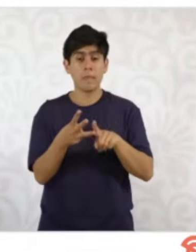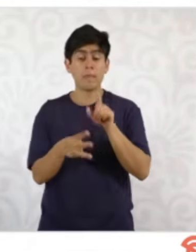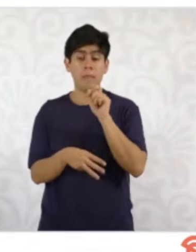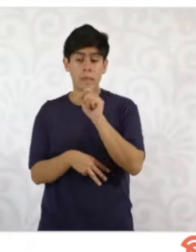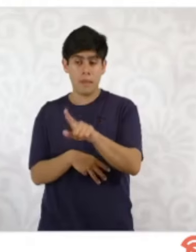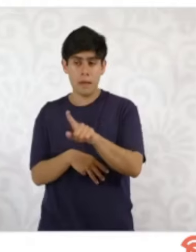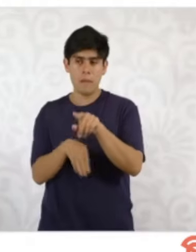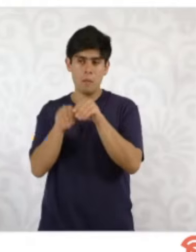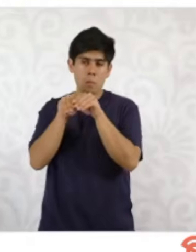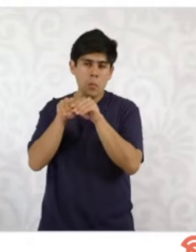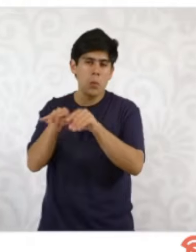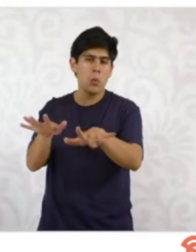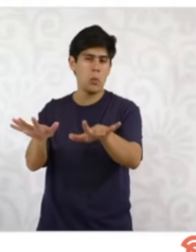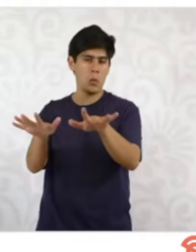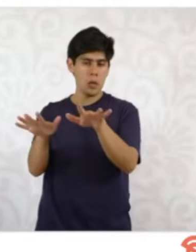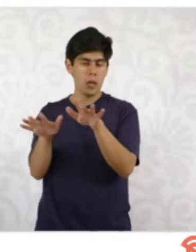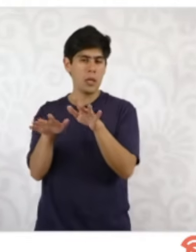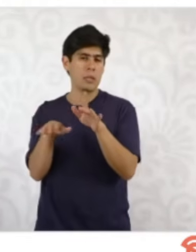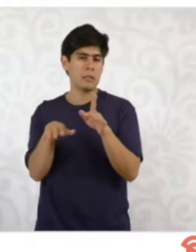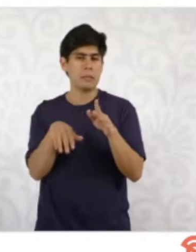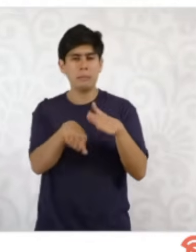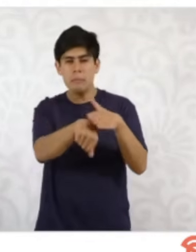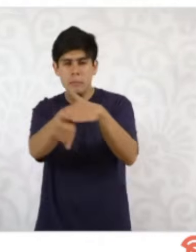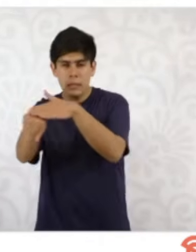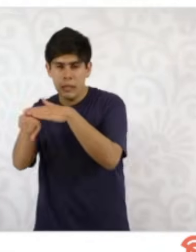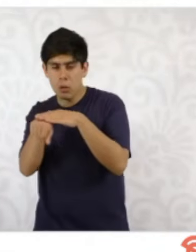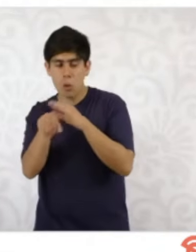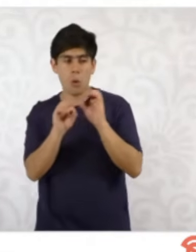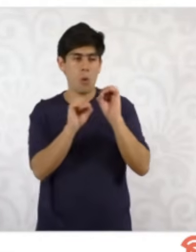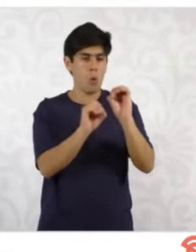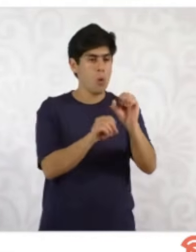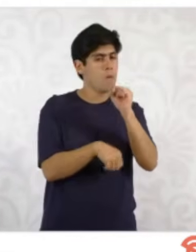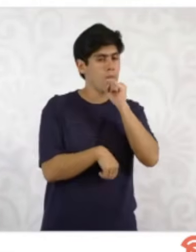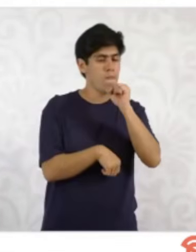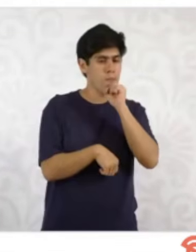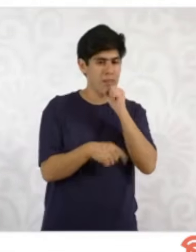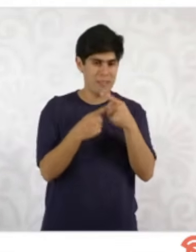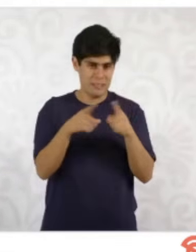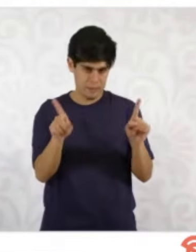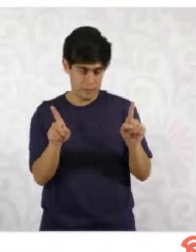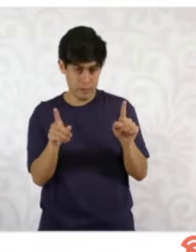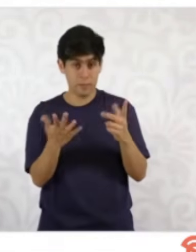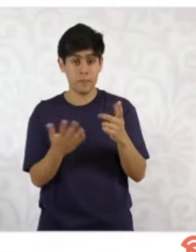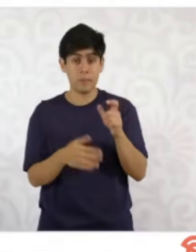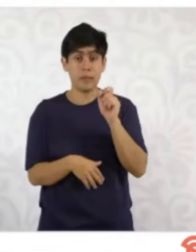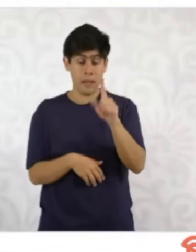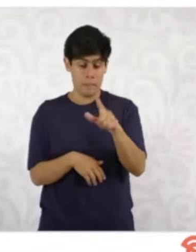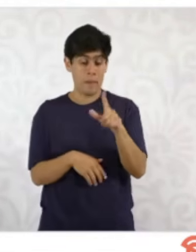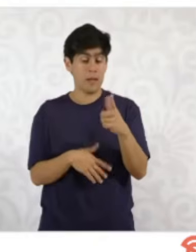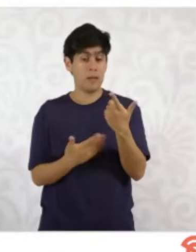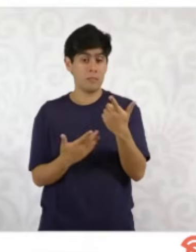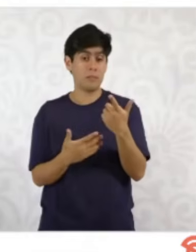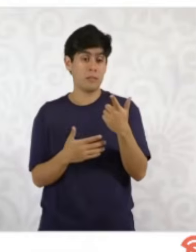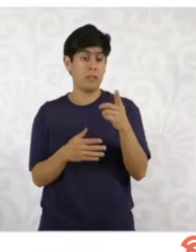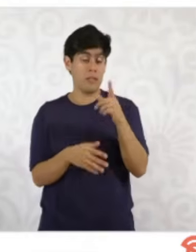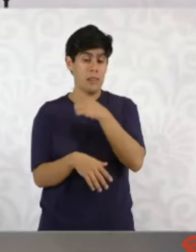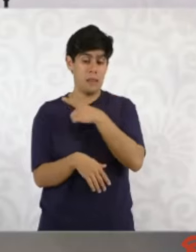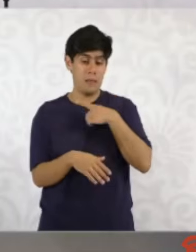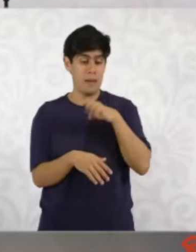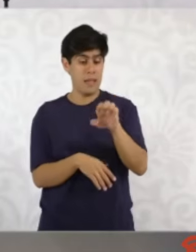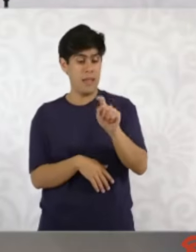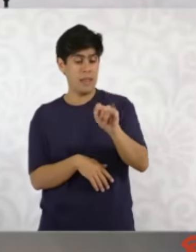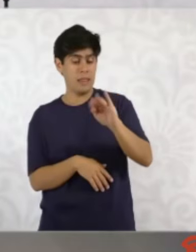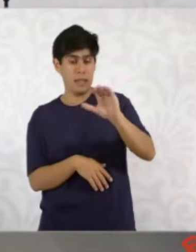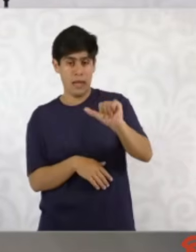derecho de réplica. Decía que los medios tenían que tener un código de ética y tenían que designar a